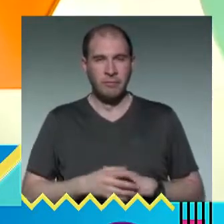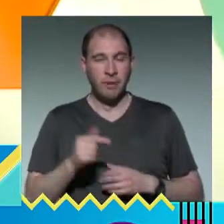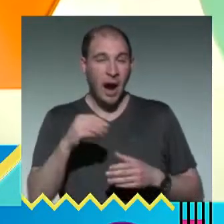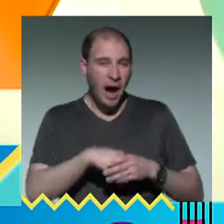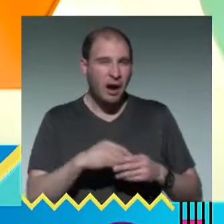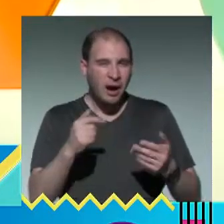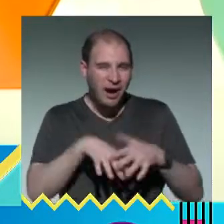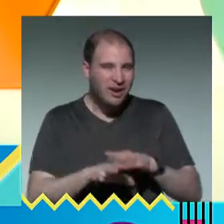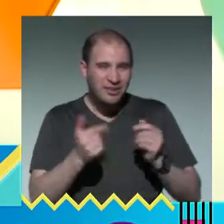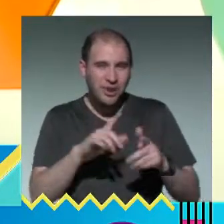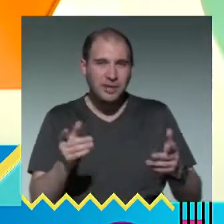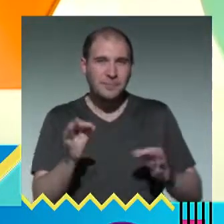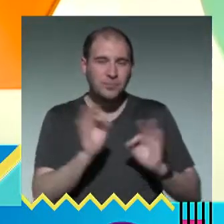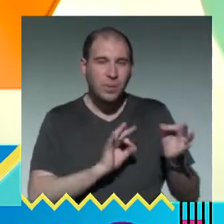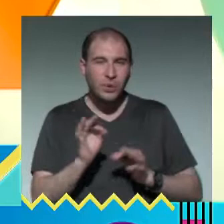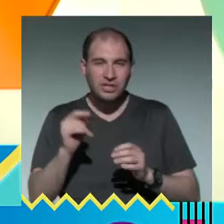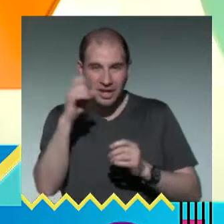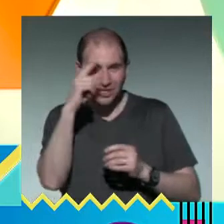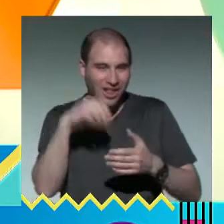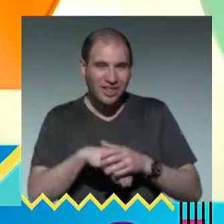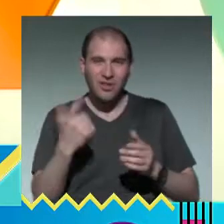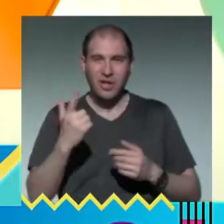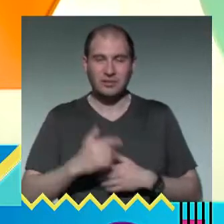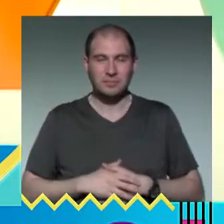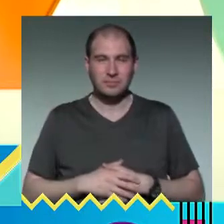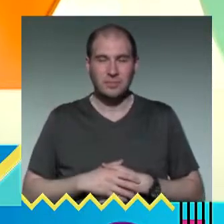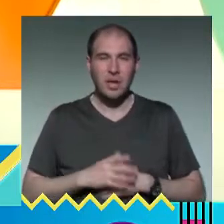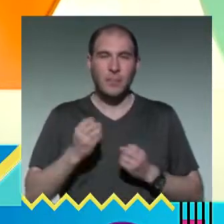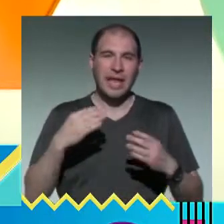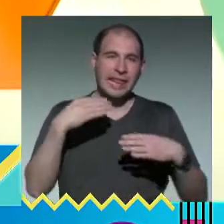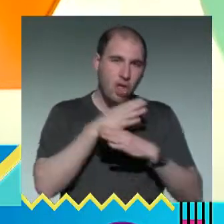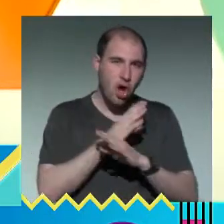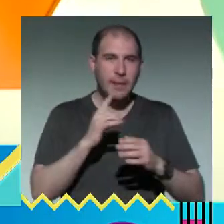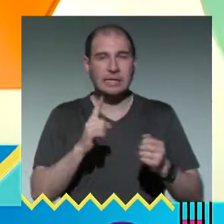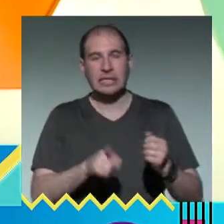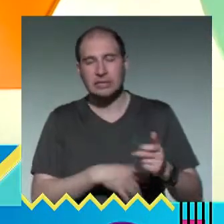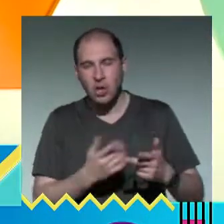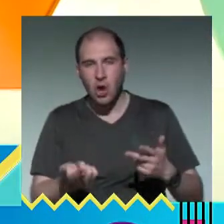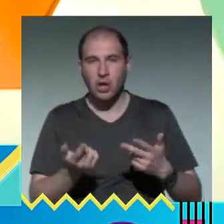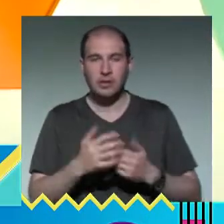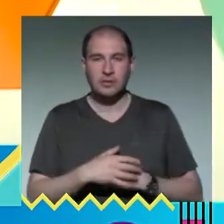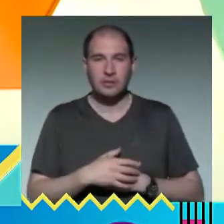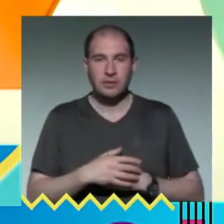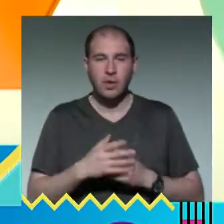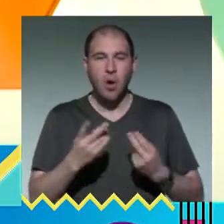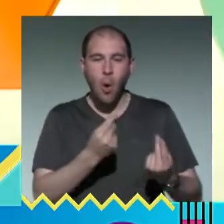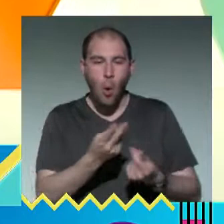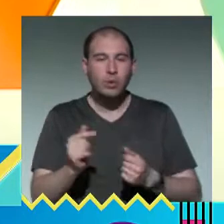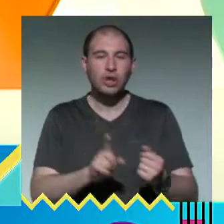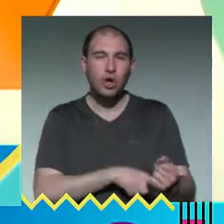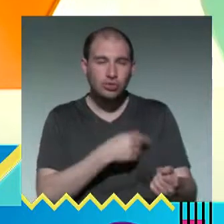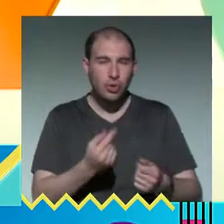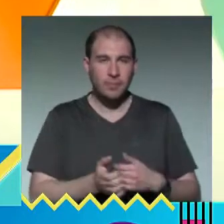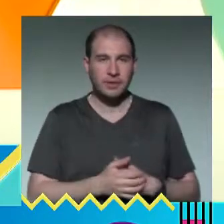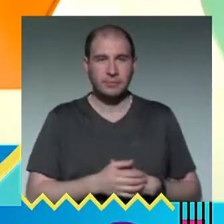estaba integrado en esos nuevos proyectos nacionales por idioma, por tradición, por usos, por costumbres.